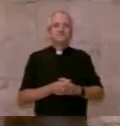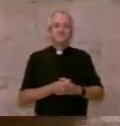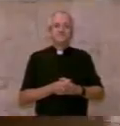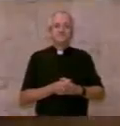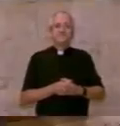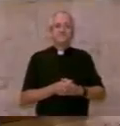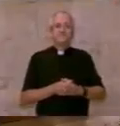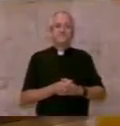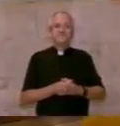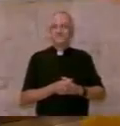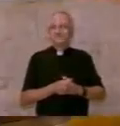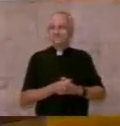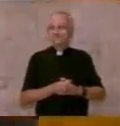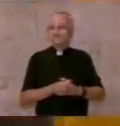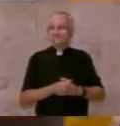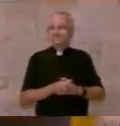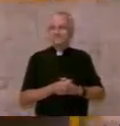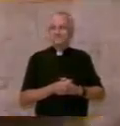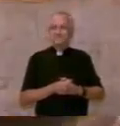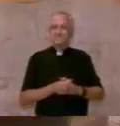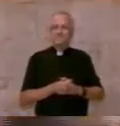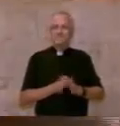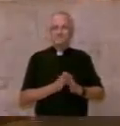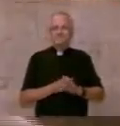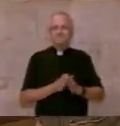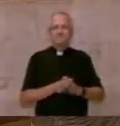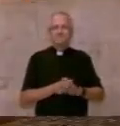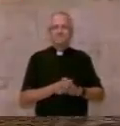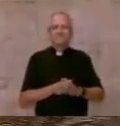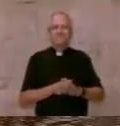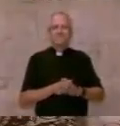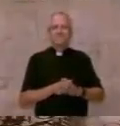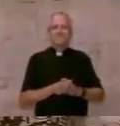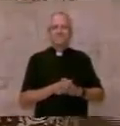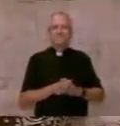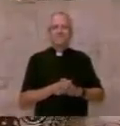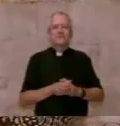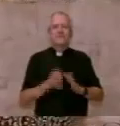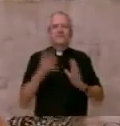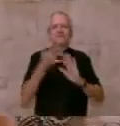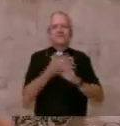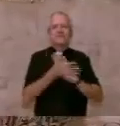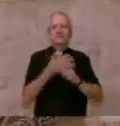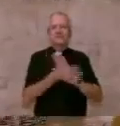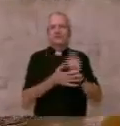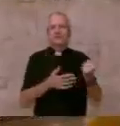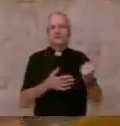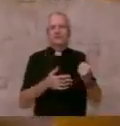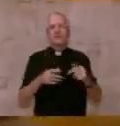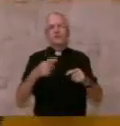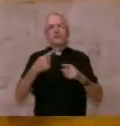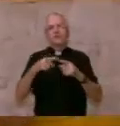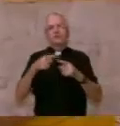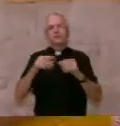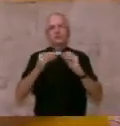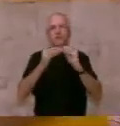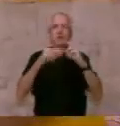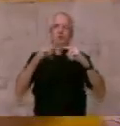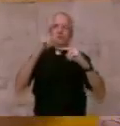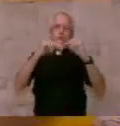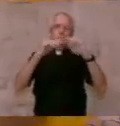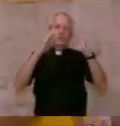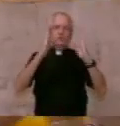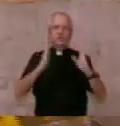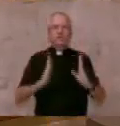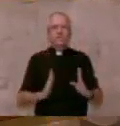habilitada para el culto católico. Y al ser consagrada por el arzobispo de Tarragona, fue también dedicada a la Santísima Virgen María